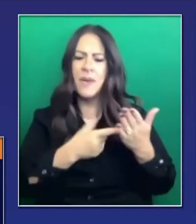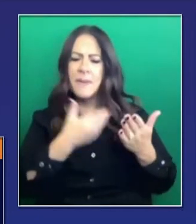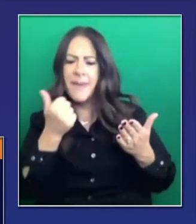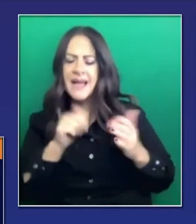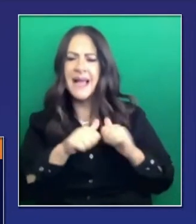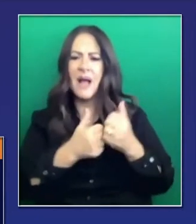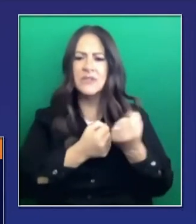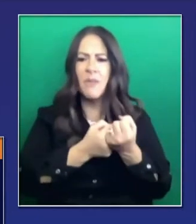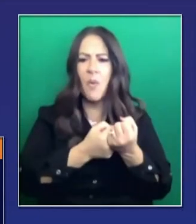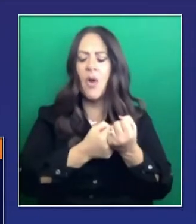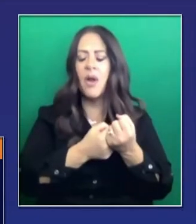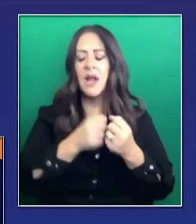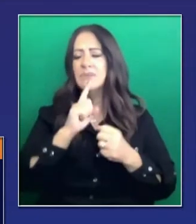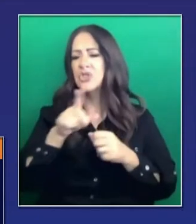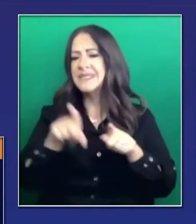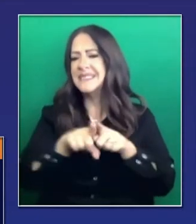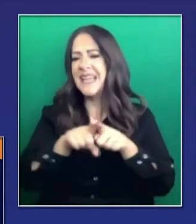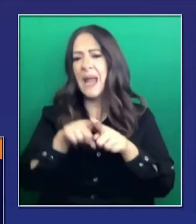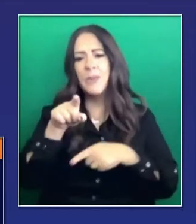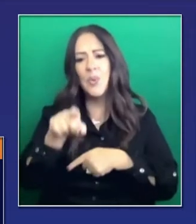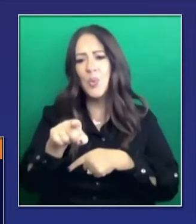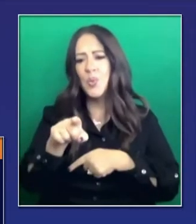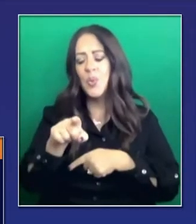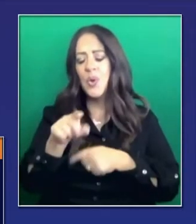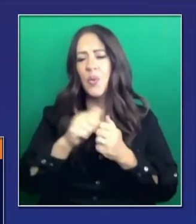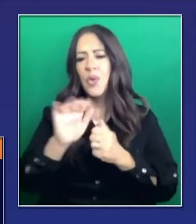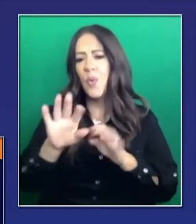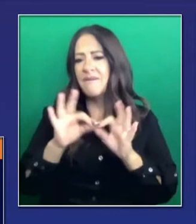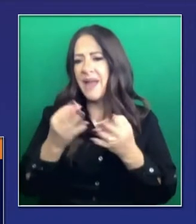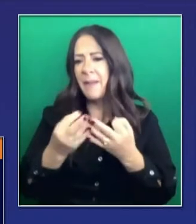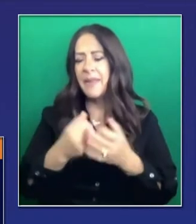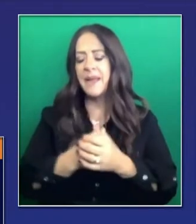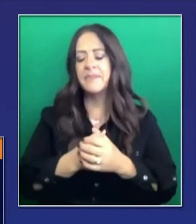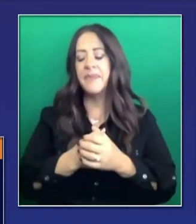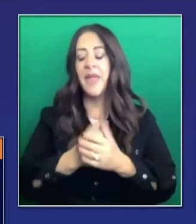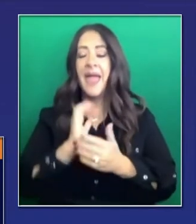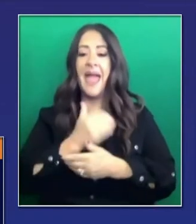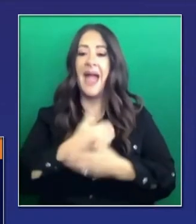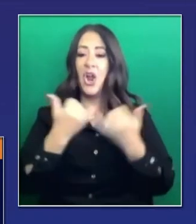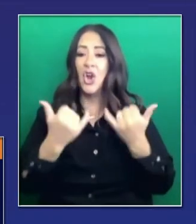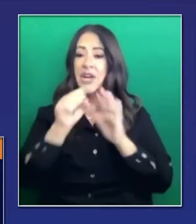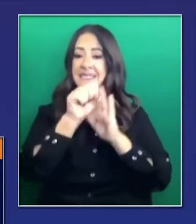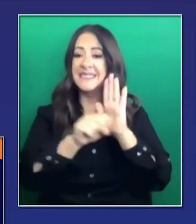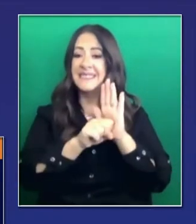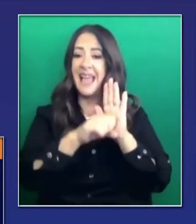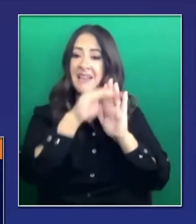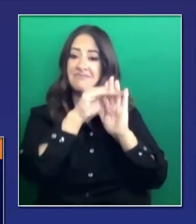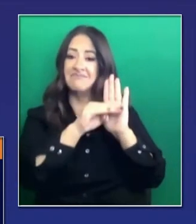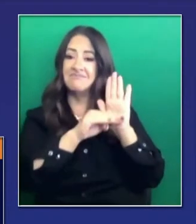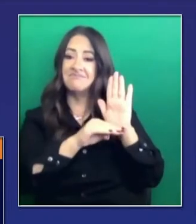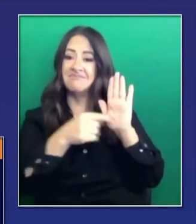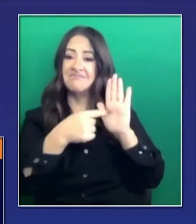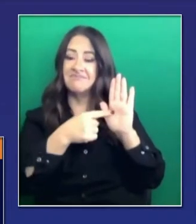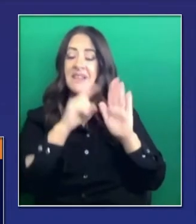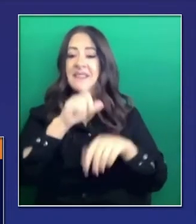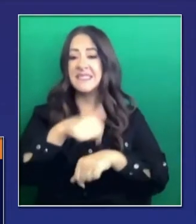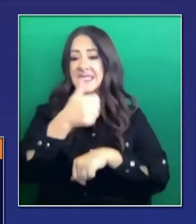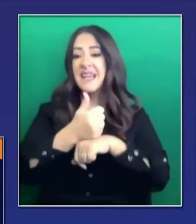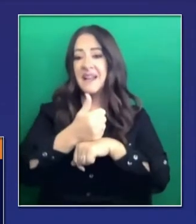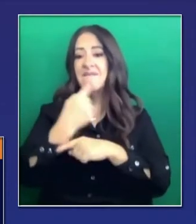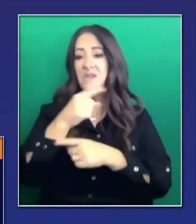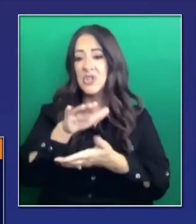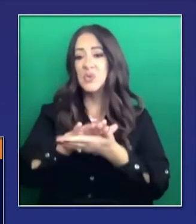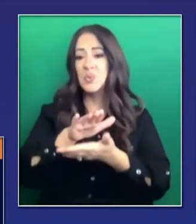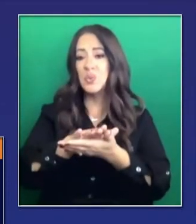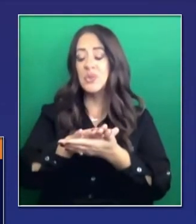que ustedes están teniendo en sus hogares. Pero las pautas actuales, para recordarles cuáles son, que han sido implementadas,